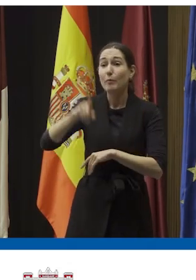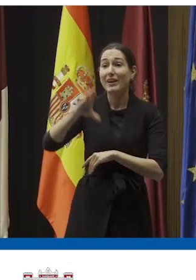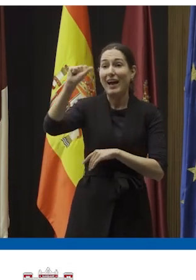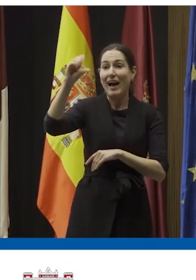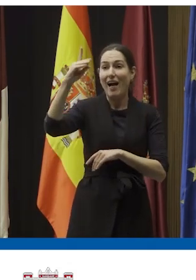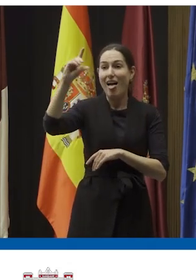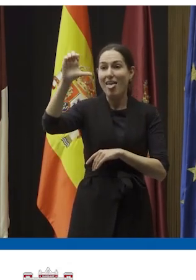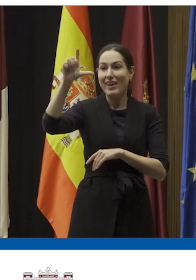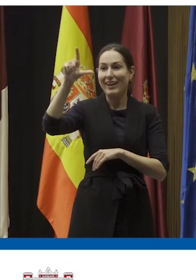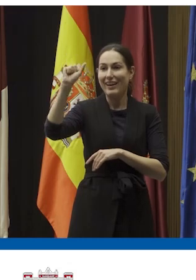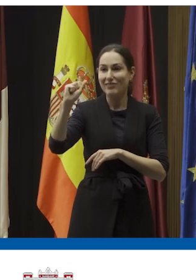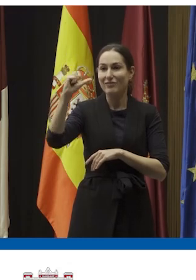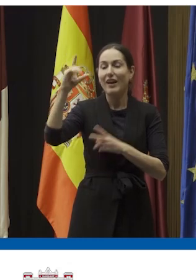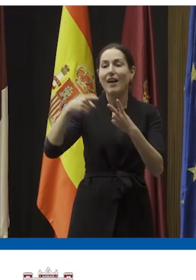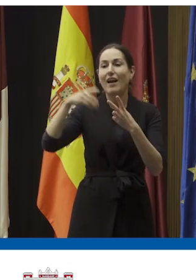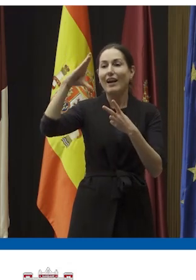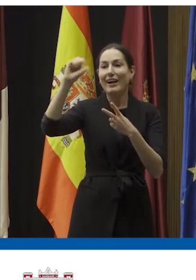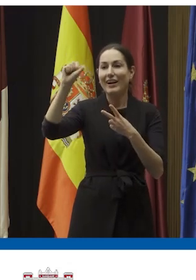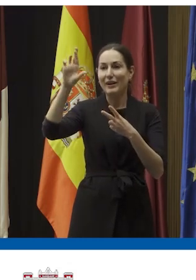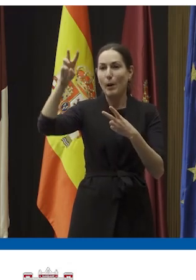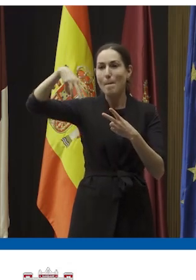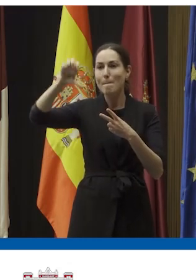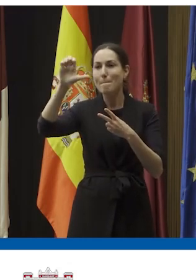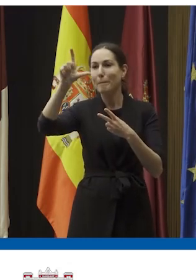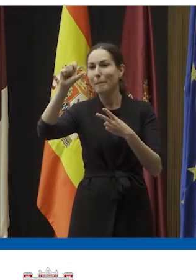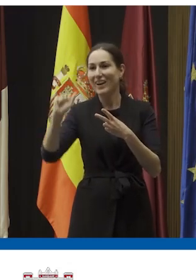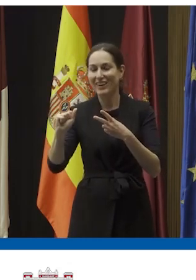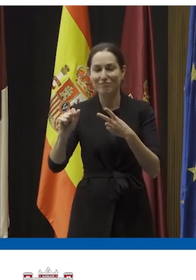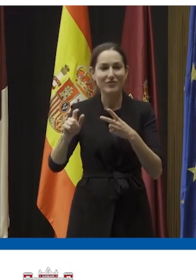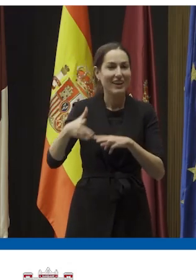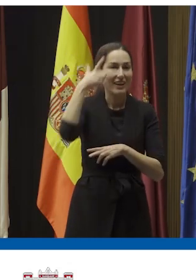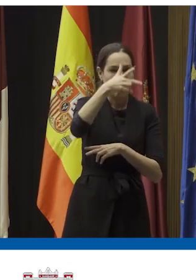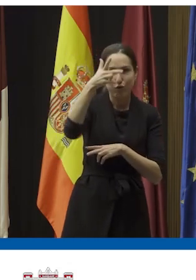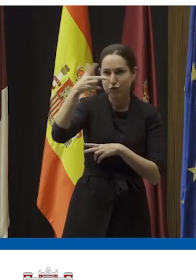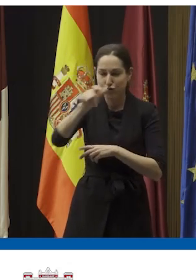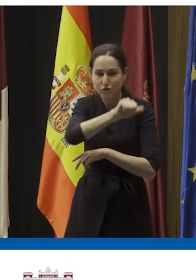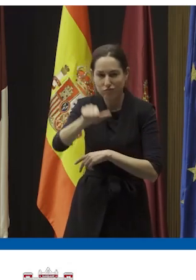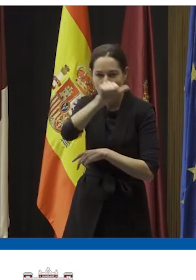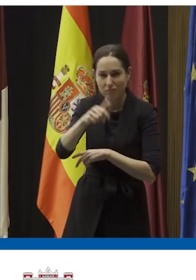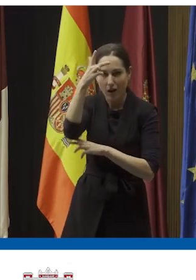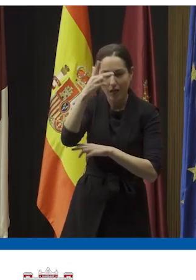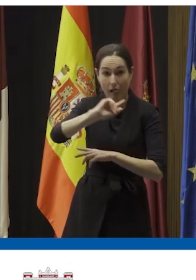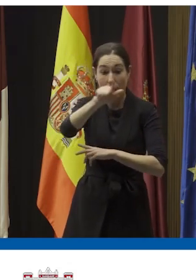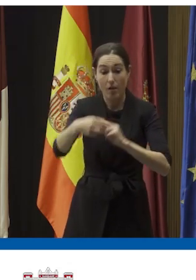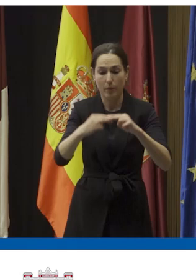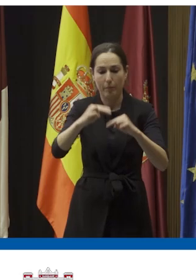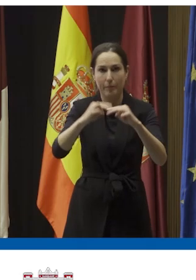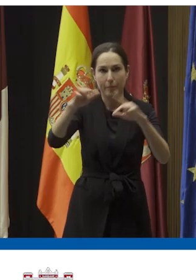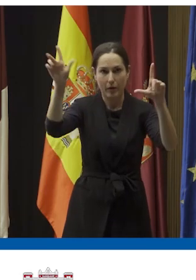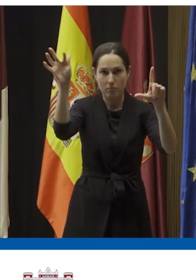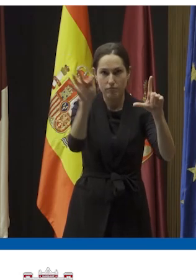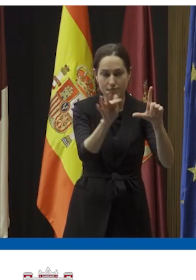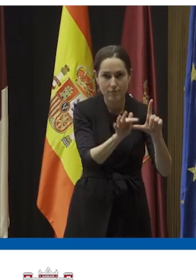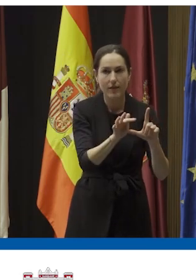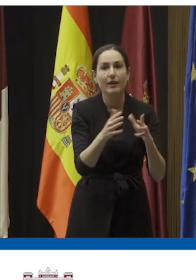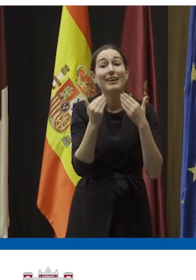nuestras compañeras gráficas, que ya saben, todas las semanas graban estas conferencias, las editan y gracias a su